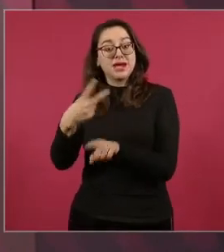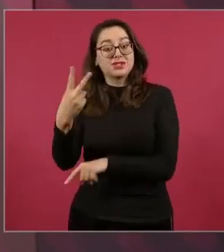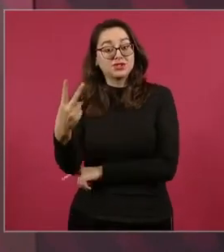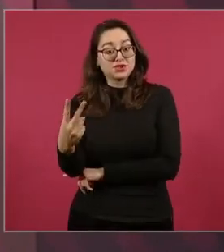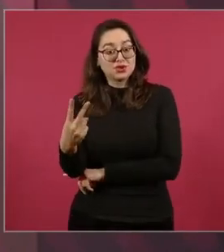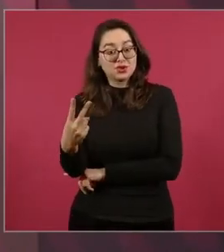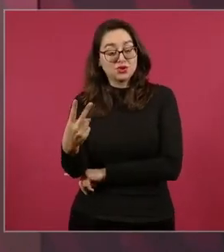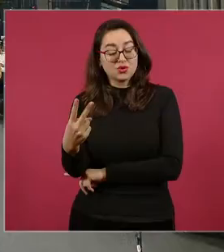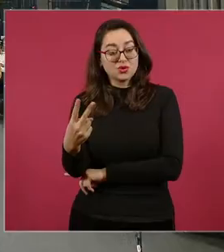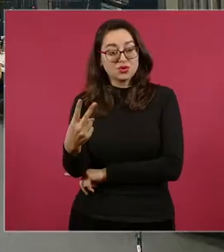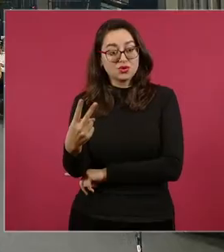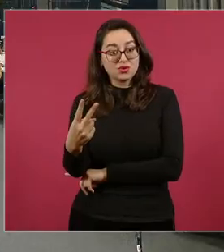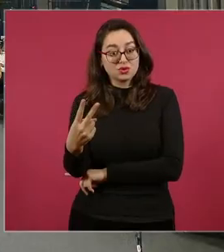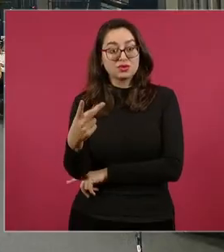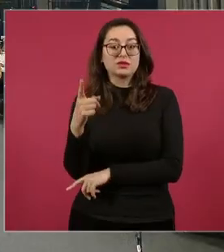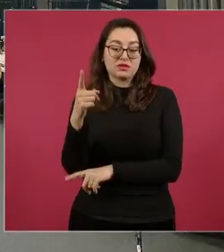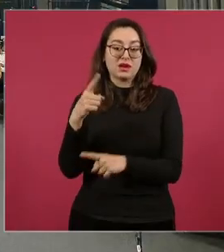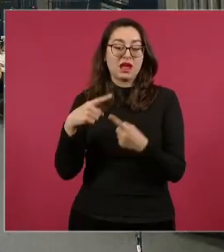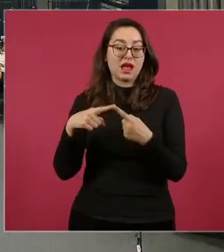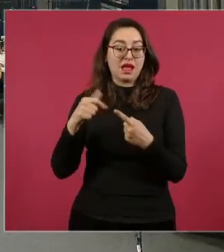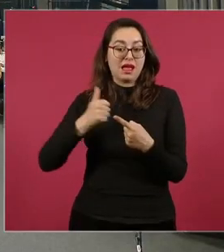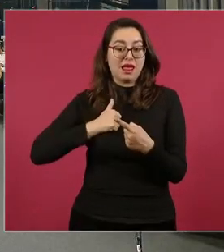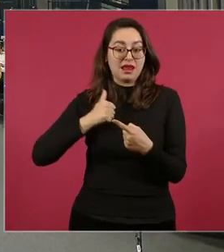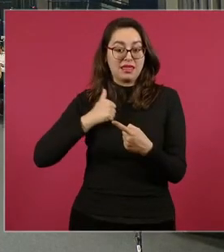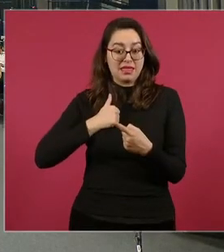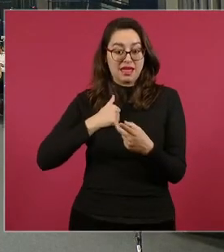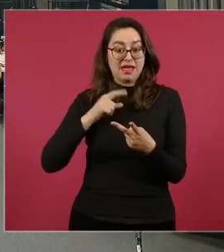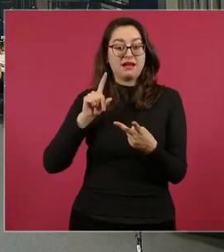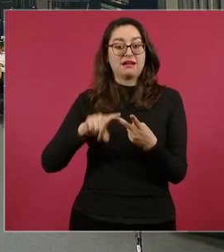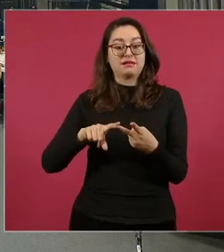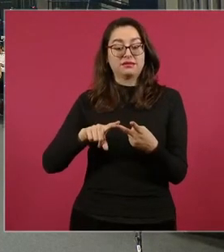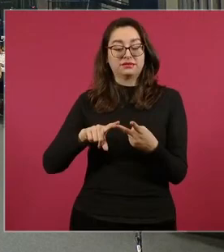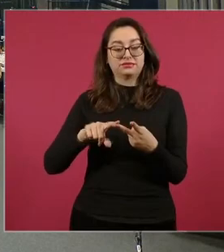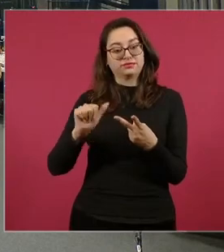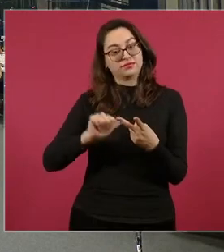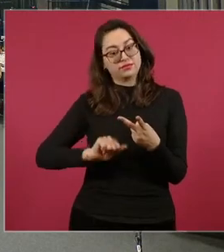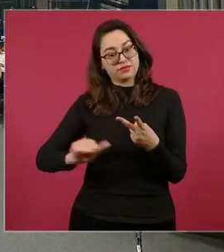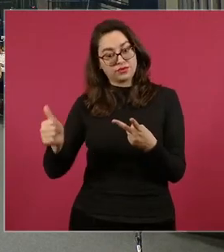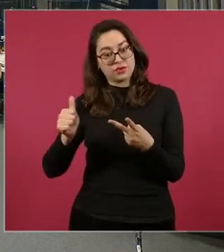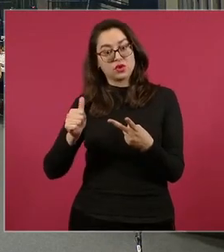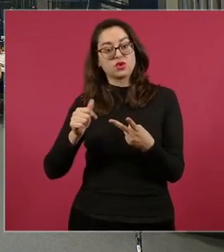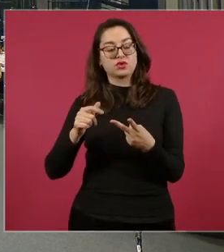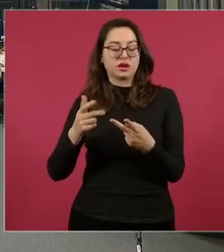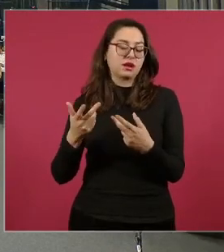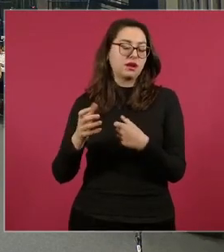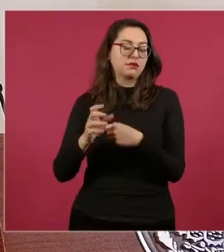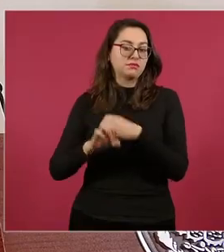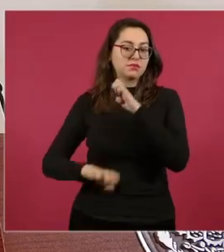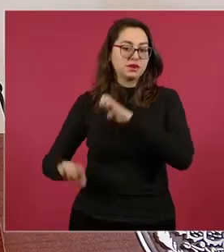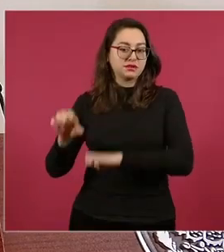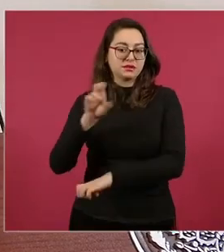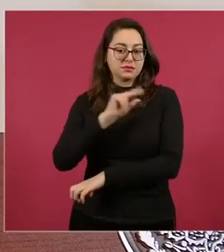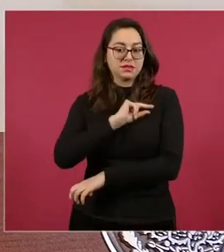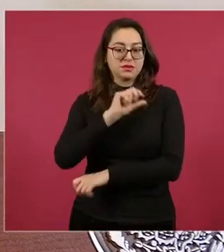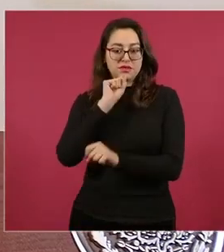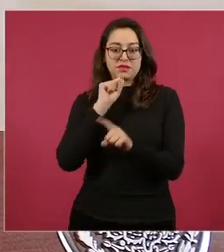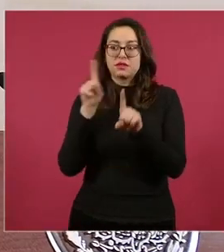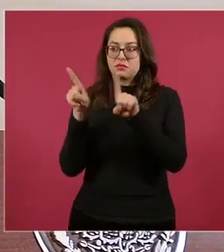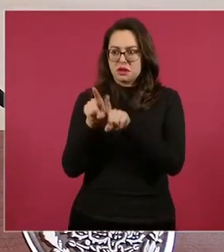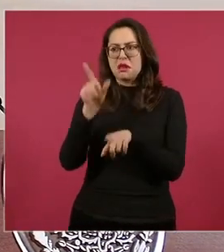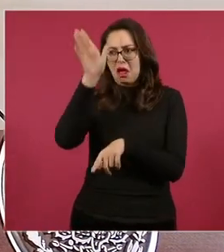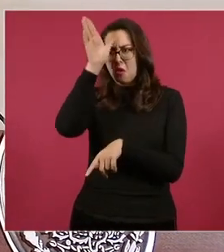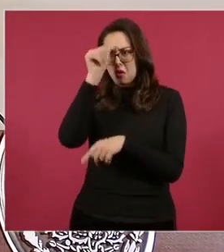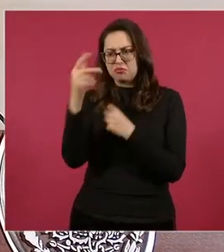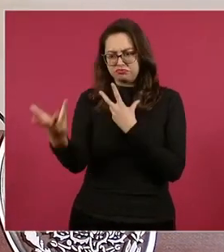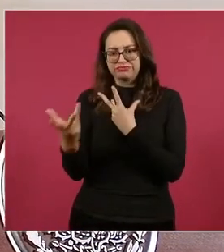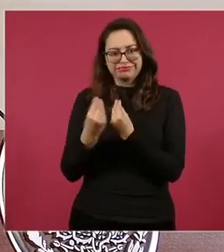con TransCanada y con otra empresa también del sector eléctrico. Entonces,